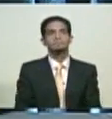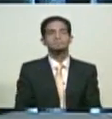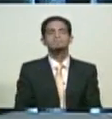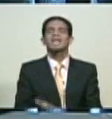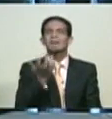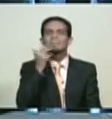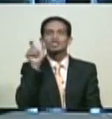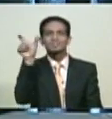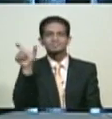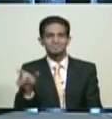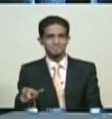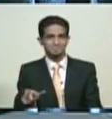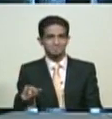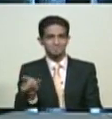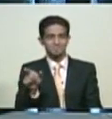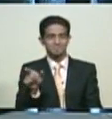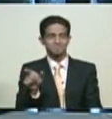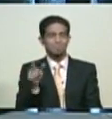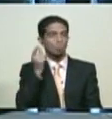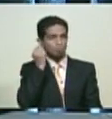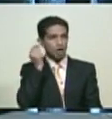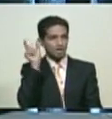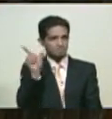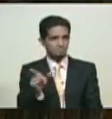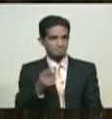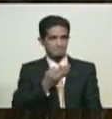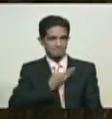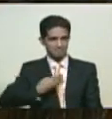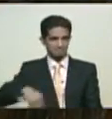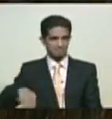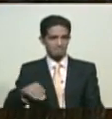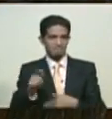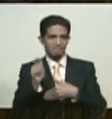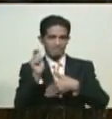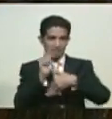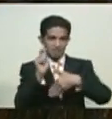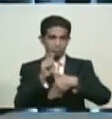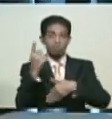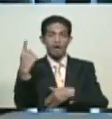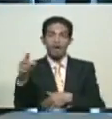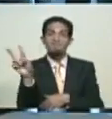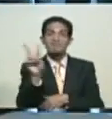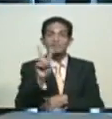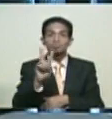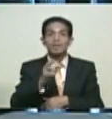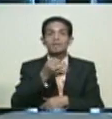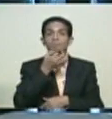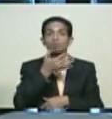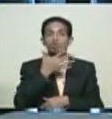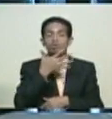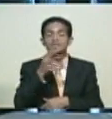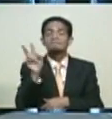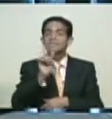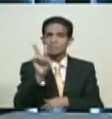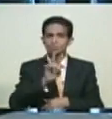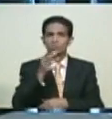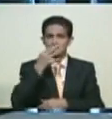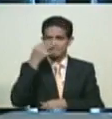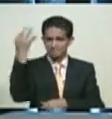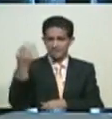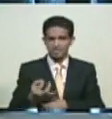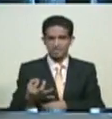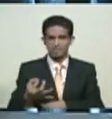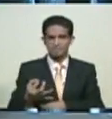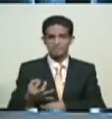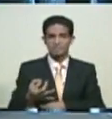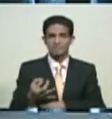telesur patricia villegas hay una venezuela hermosa que es la venezuela de verdad hay